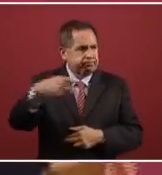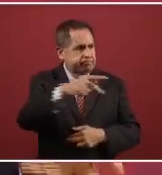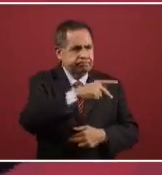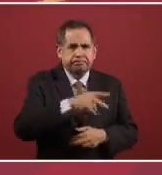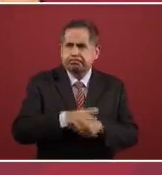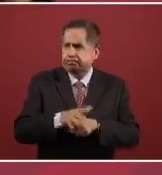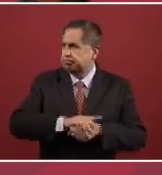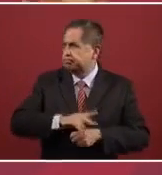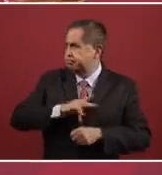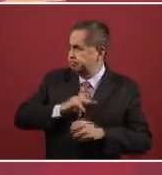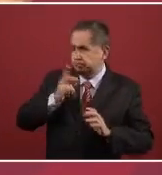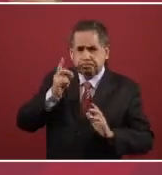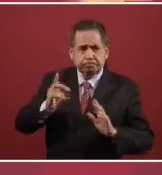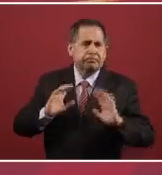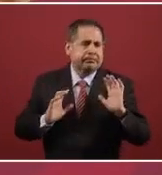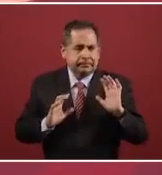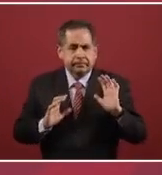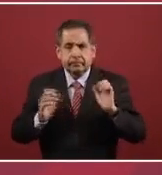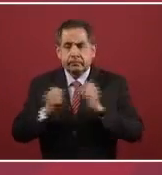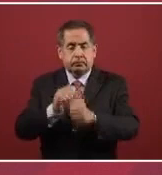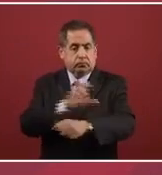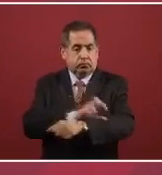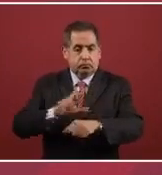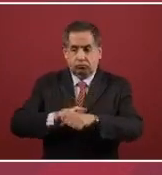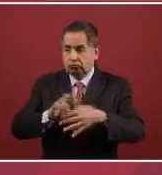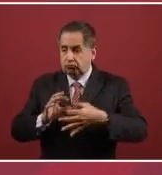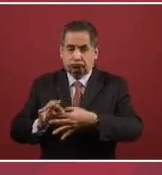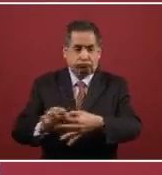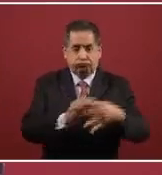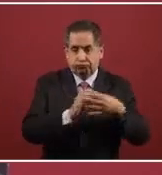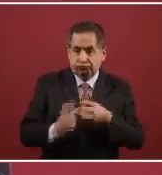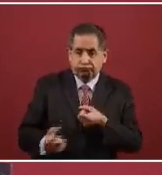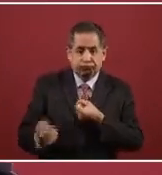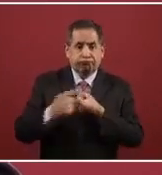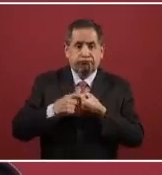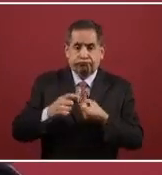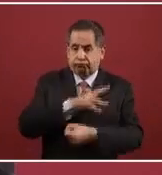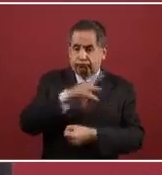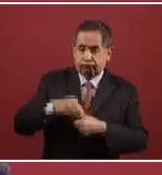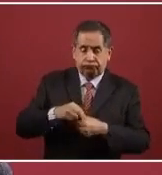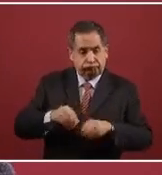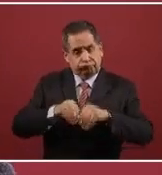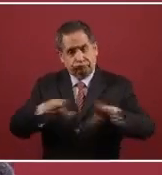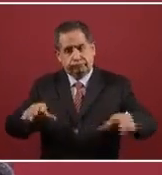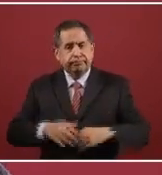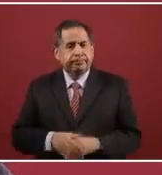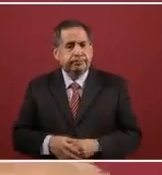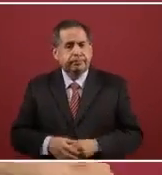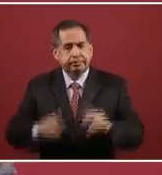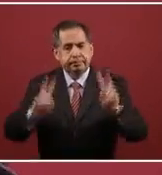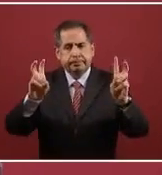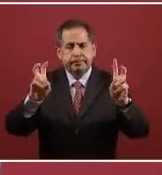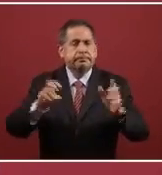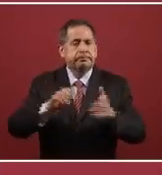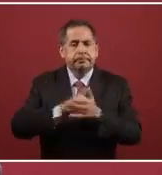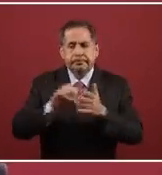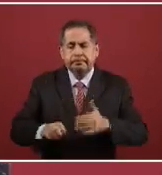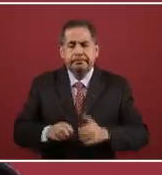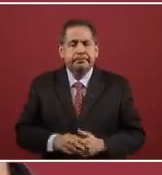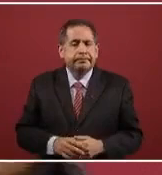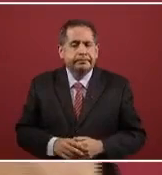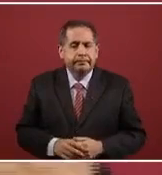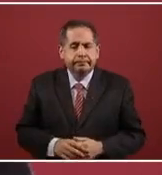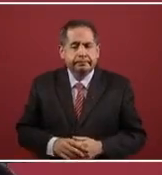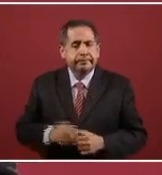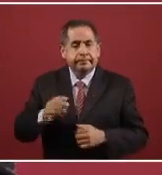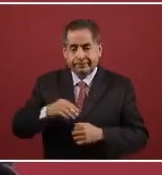y además buscando una coordinación, una incorporación de todos. Para el tema de la recepción, como lo decía, es